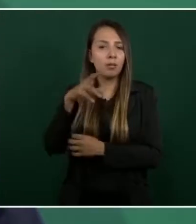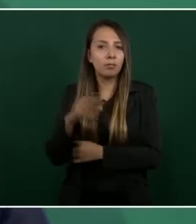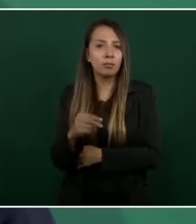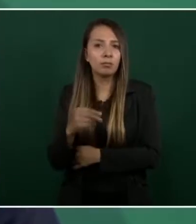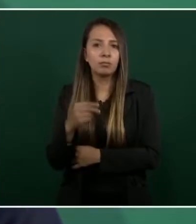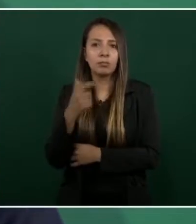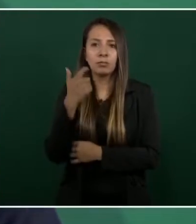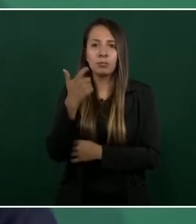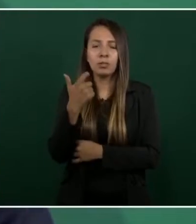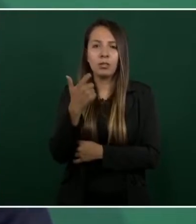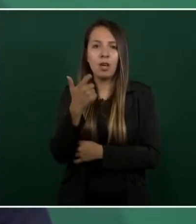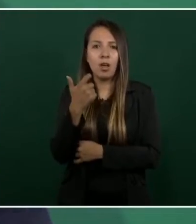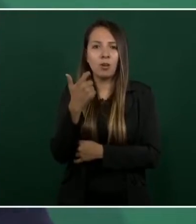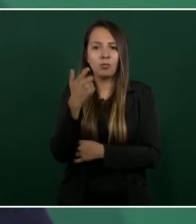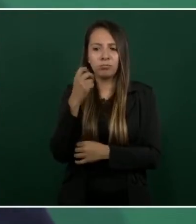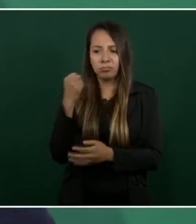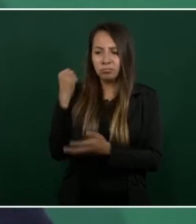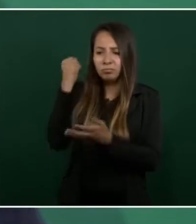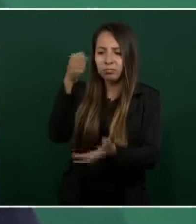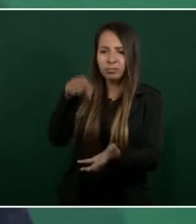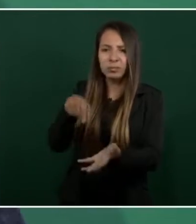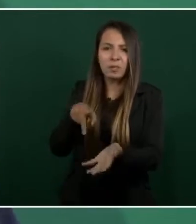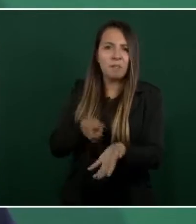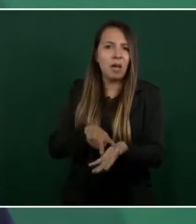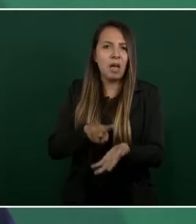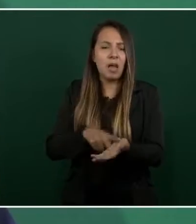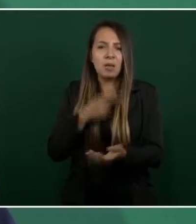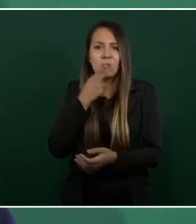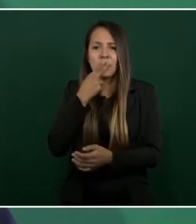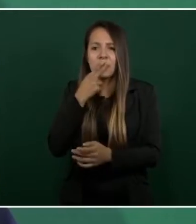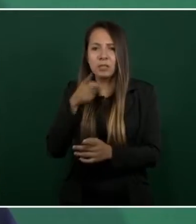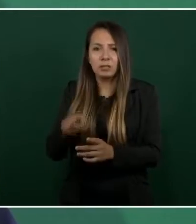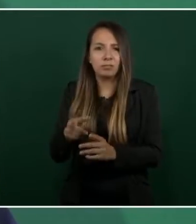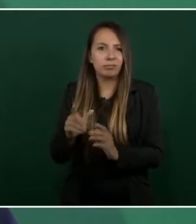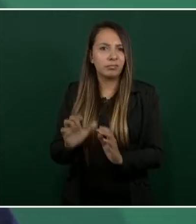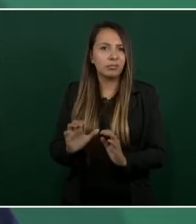que es el dinero del presupuesto, que es dinero sagrado.